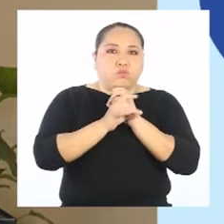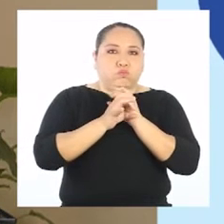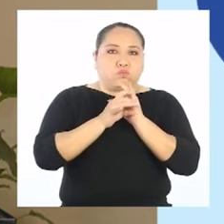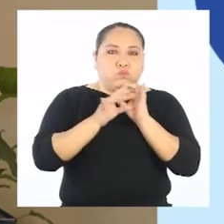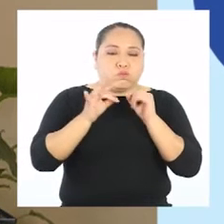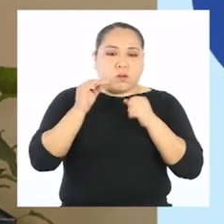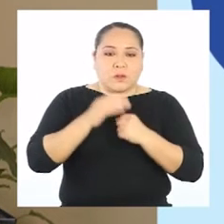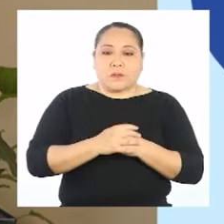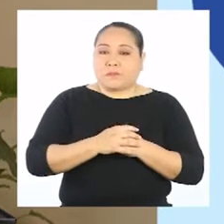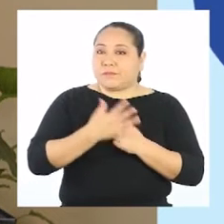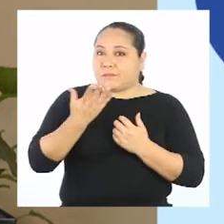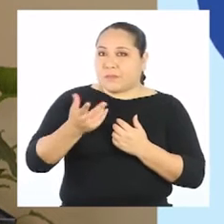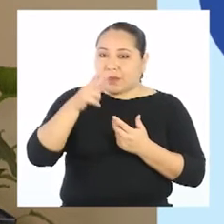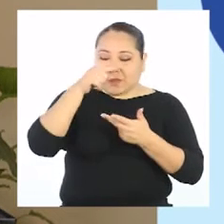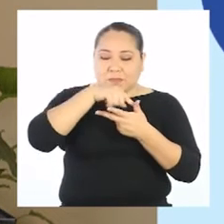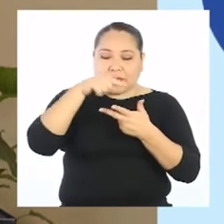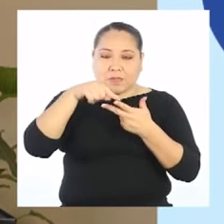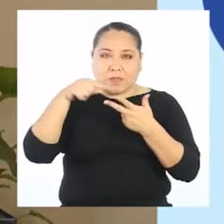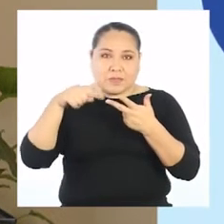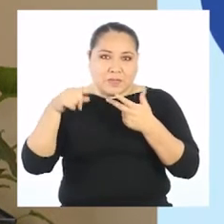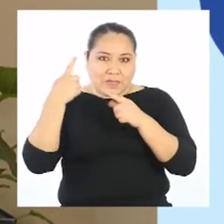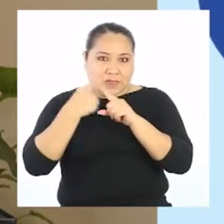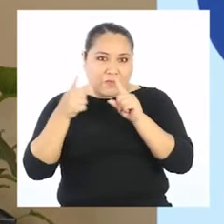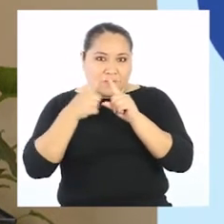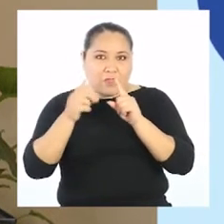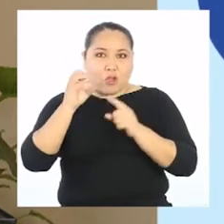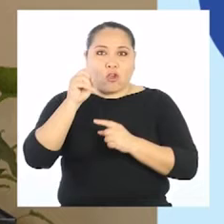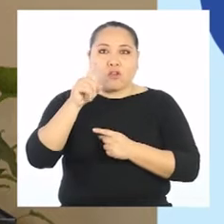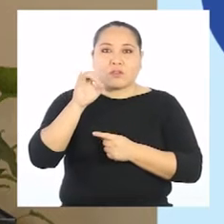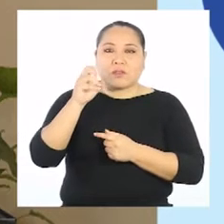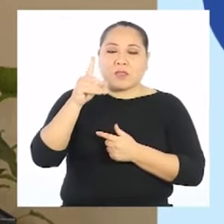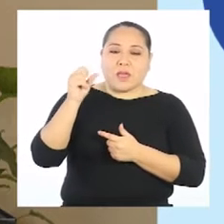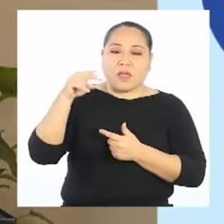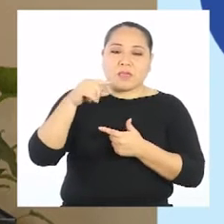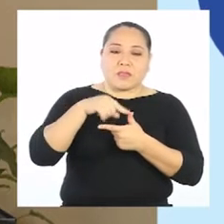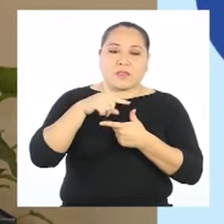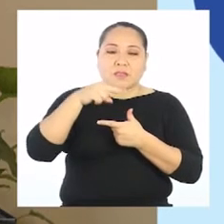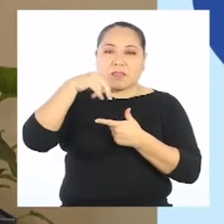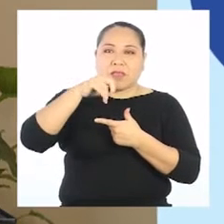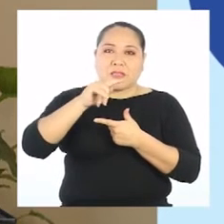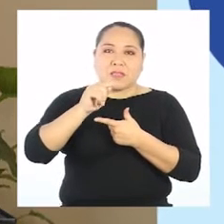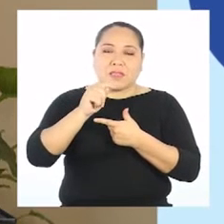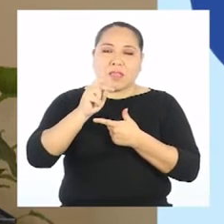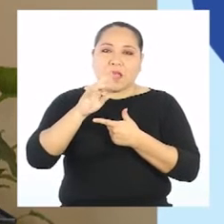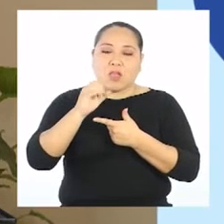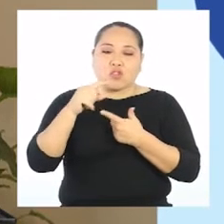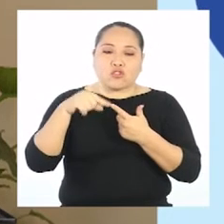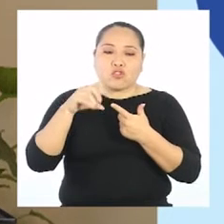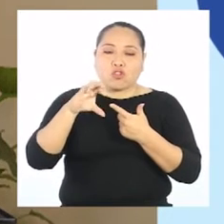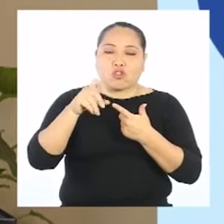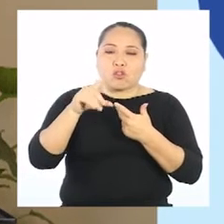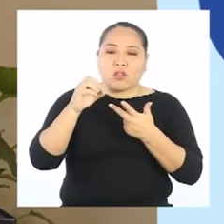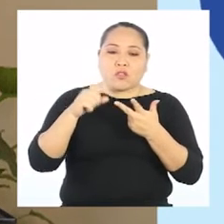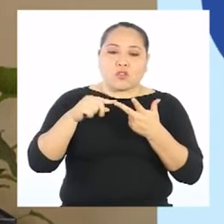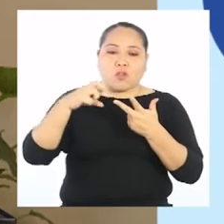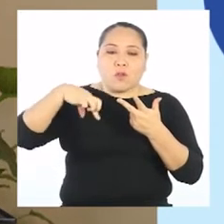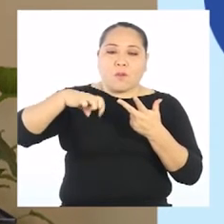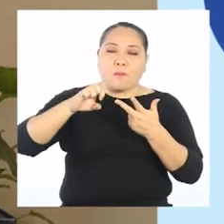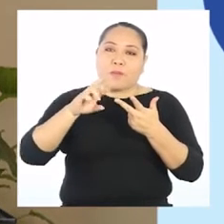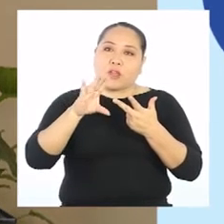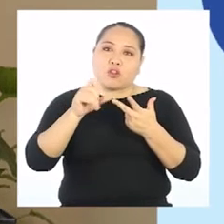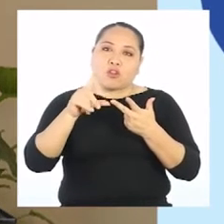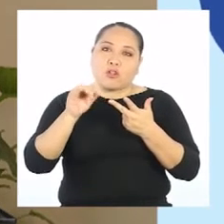combustión. Existen principalmente tres tipos distintos de oxidantes: nitratos, cloratos